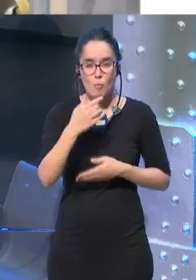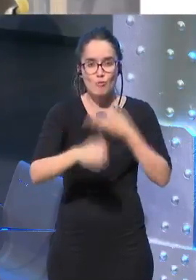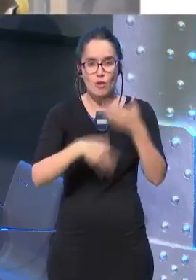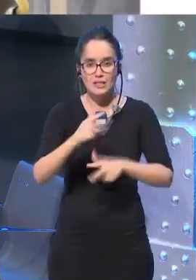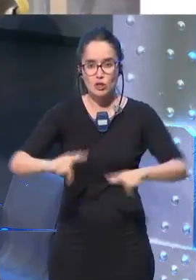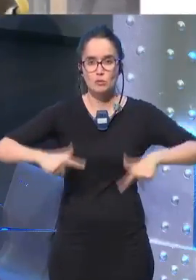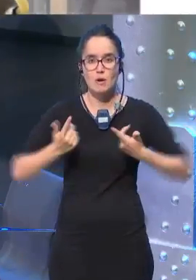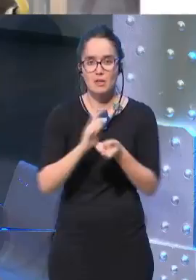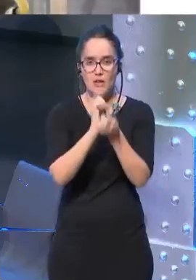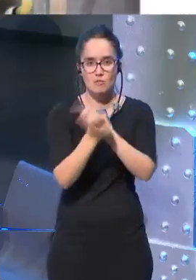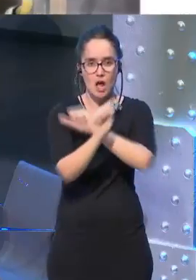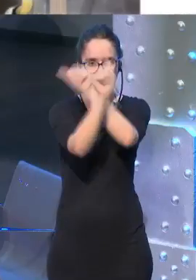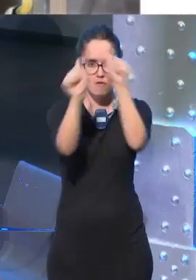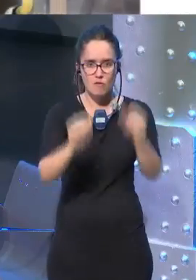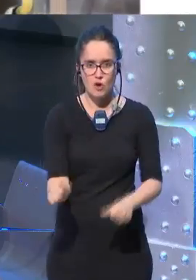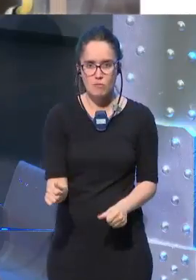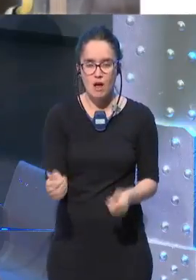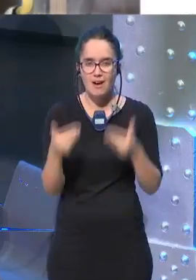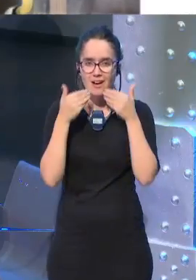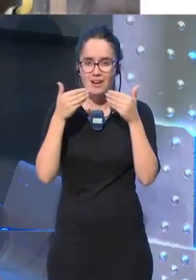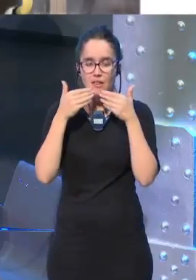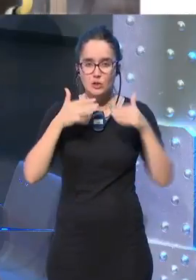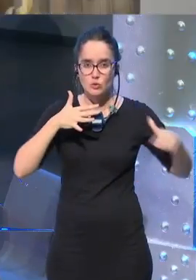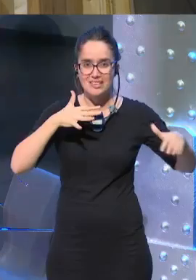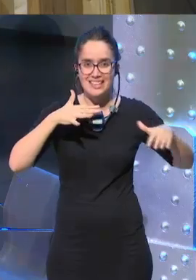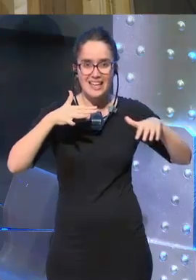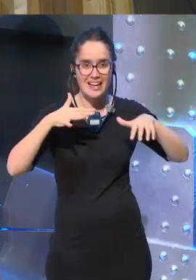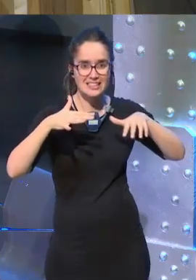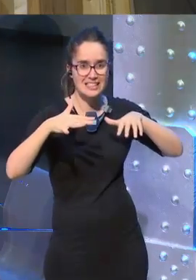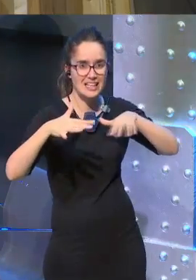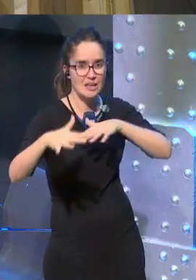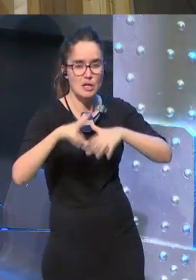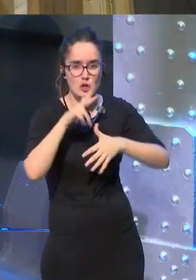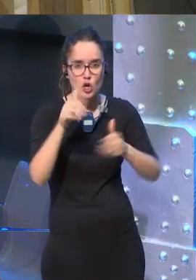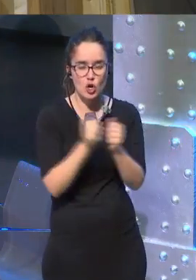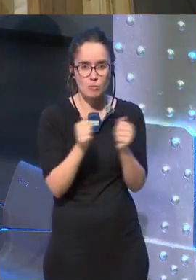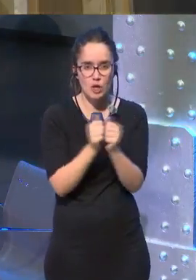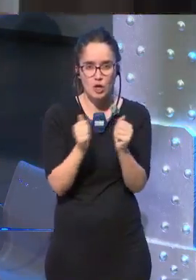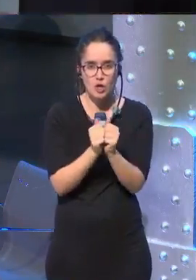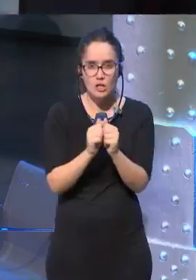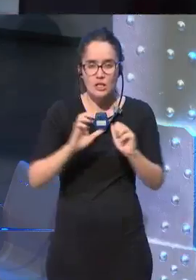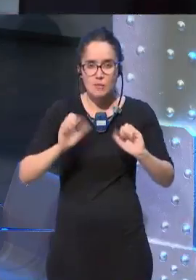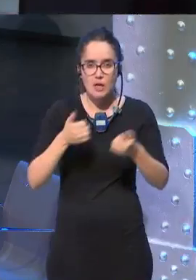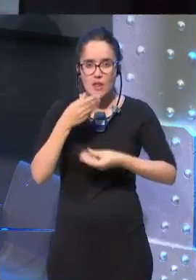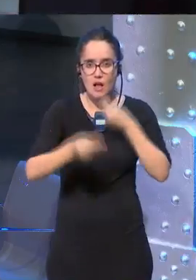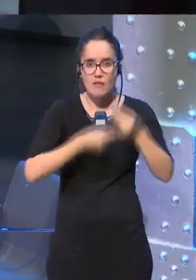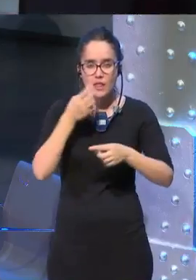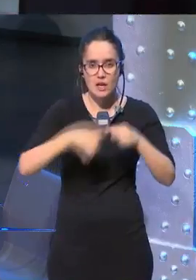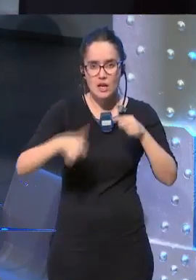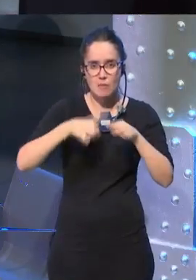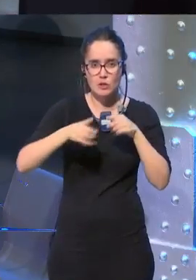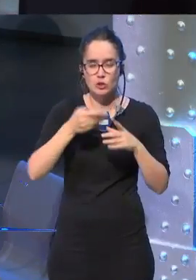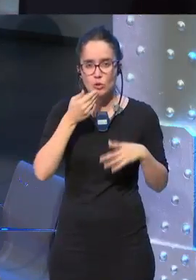proceso que nos permite cambiar la forma mediante un deslizamiento del hormigón. Se va fabricando